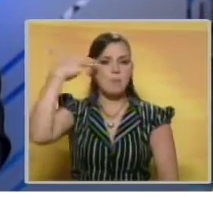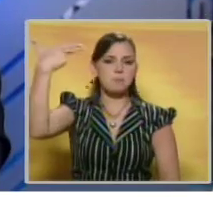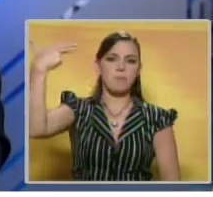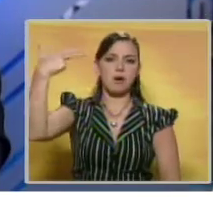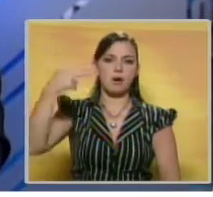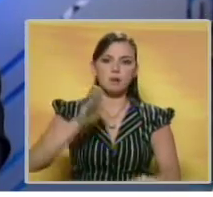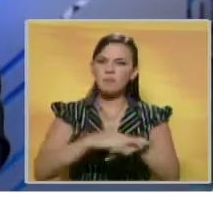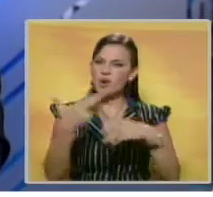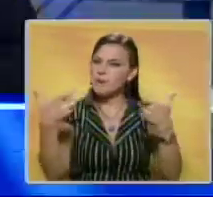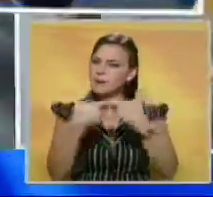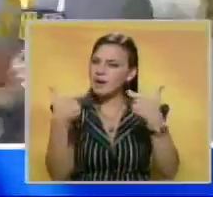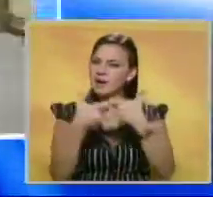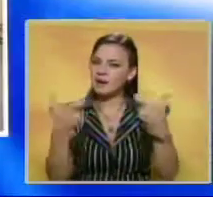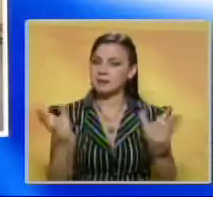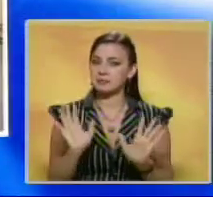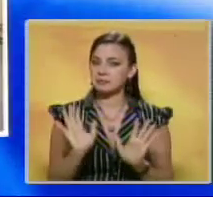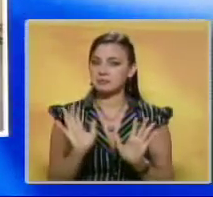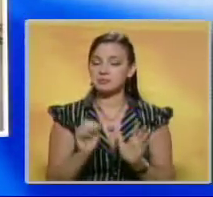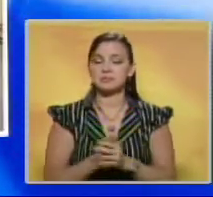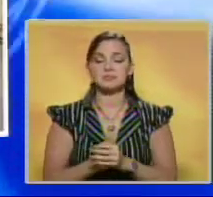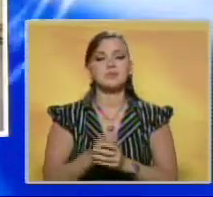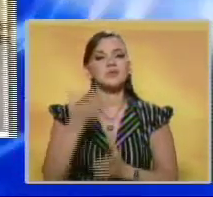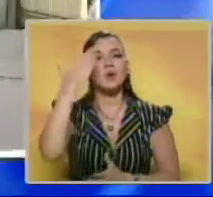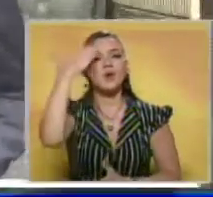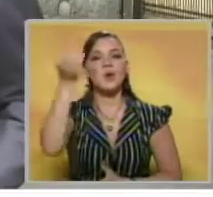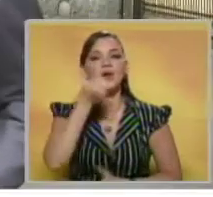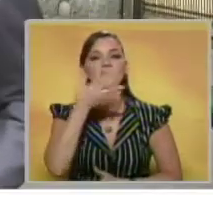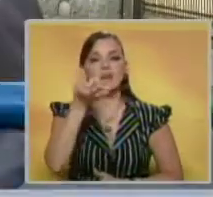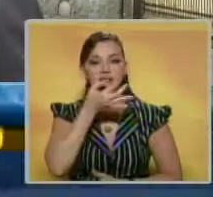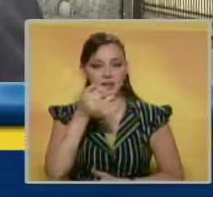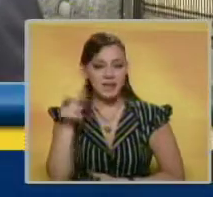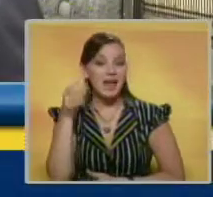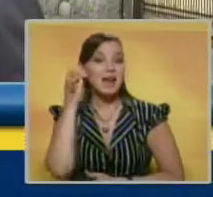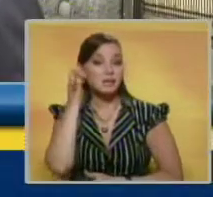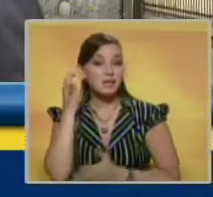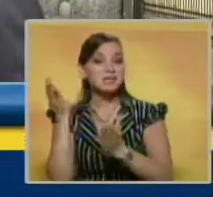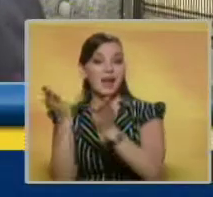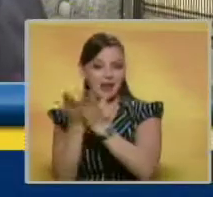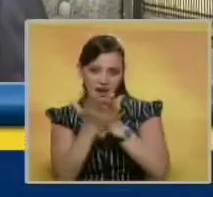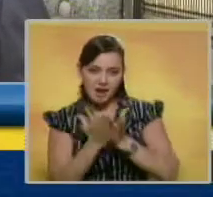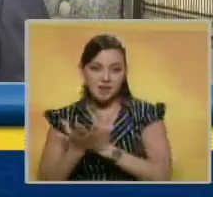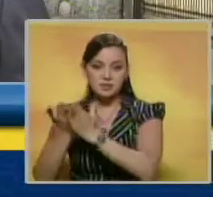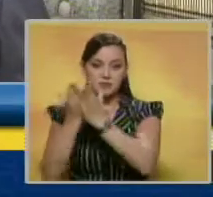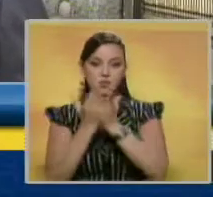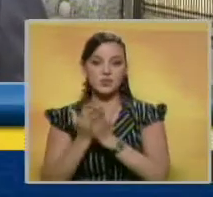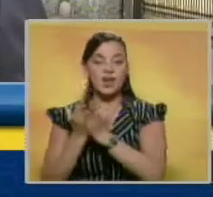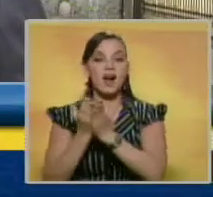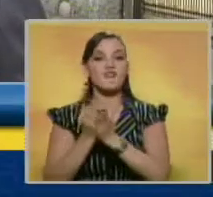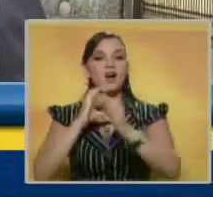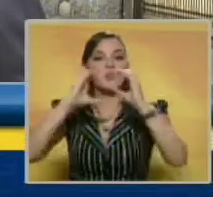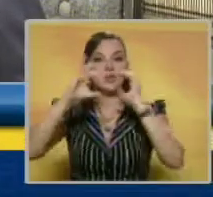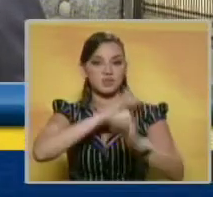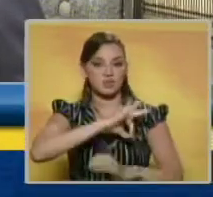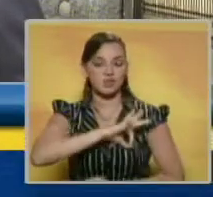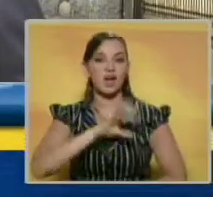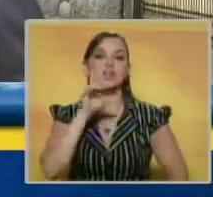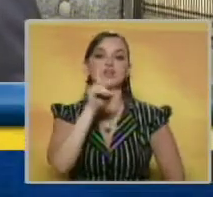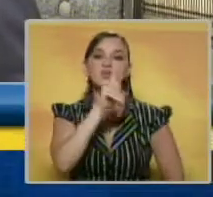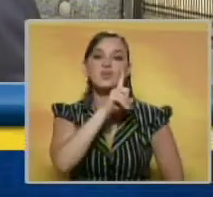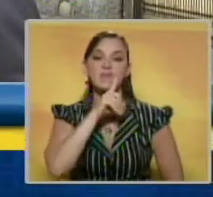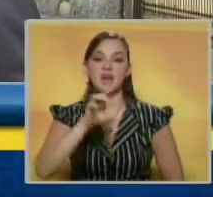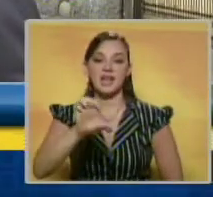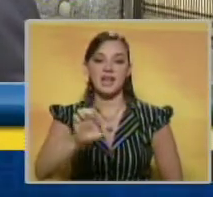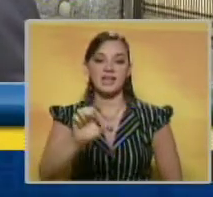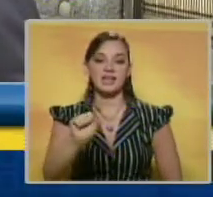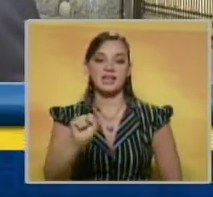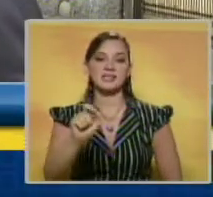Gómez Morón nos cuenta más. Hola, buenas tardes. La estudiante de comunicación social de la Universidad José María Vargas fue identificada como